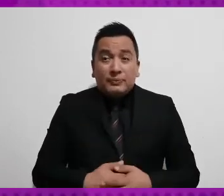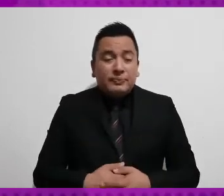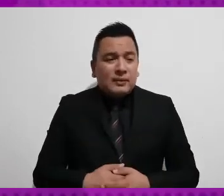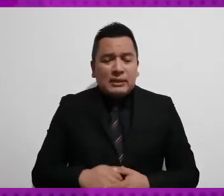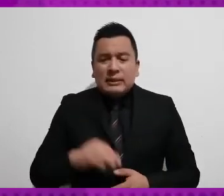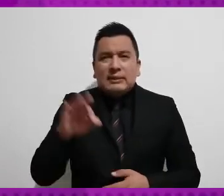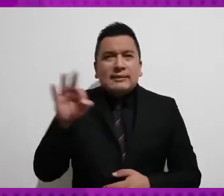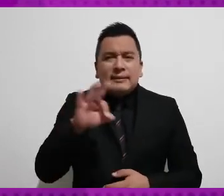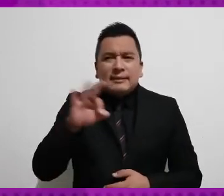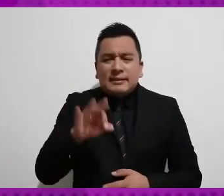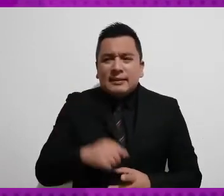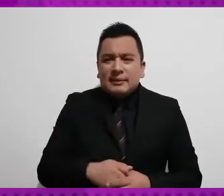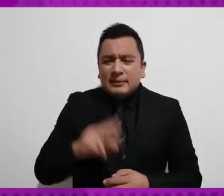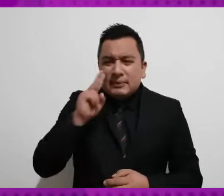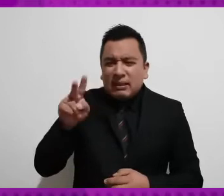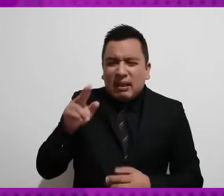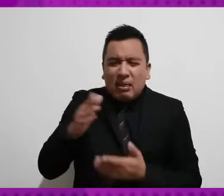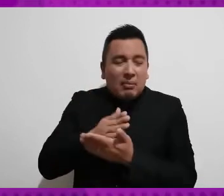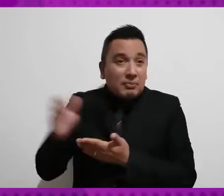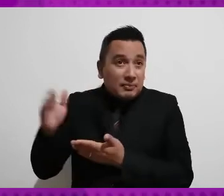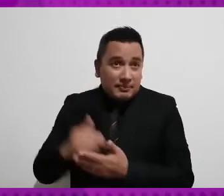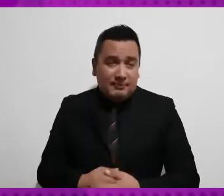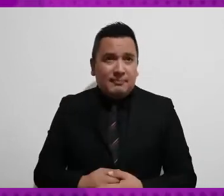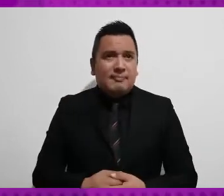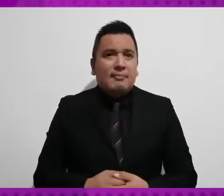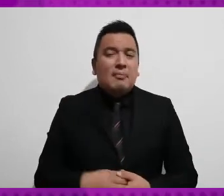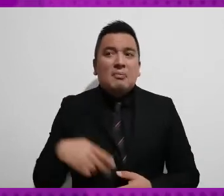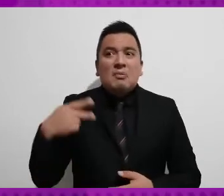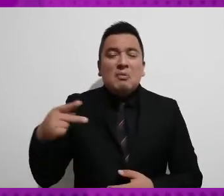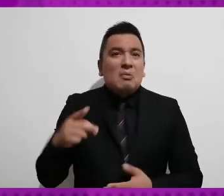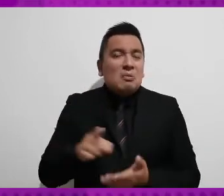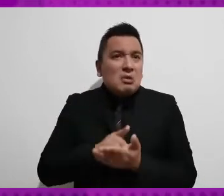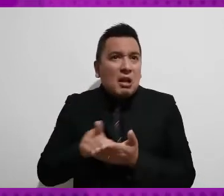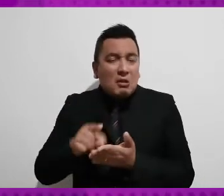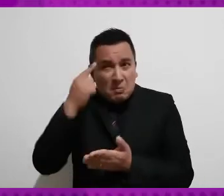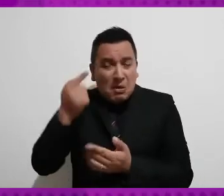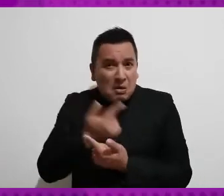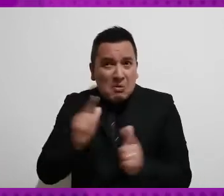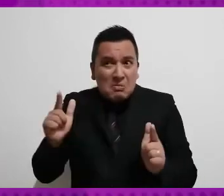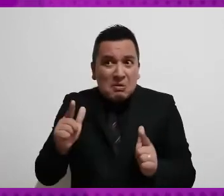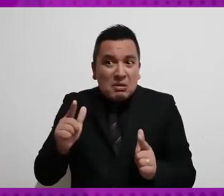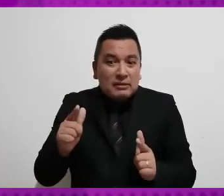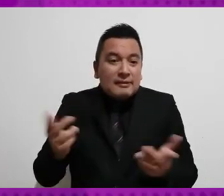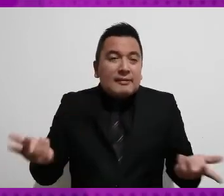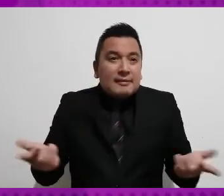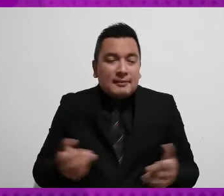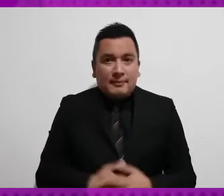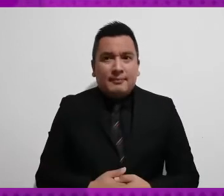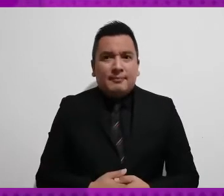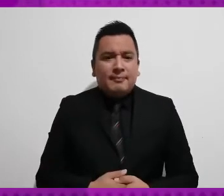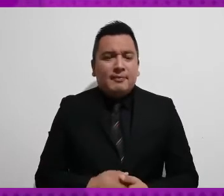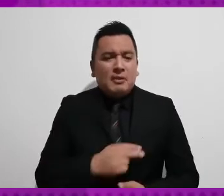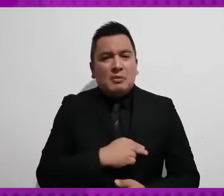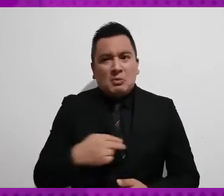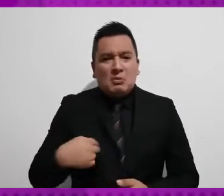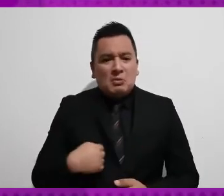de alguna manera reducir el ejercicio de las libertades que tenemos como ciudadanos para el ejercicio pleno